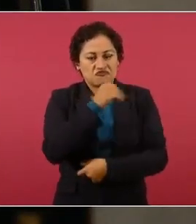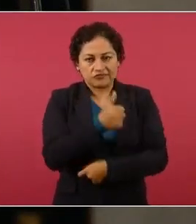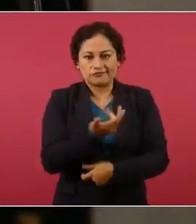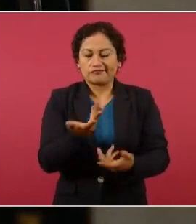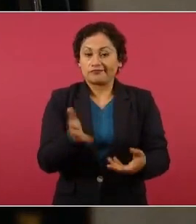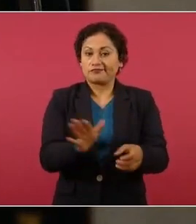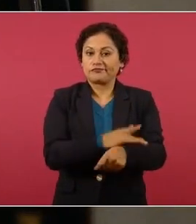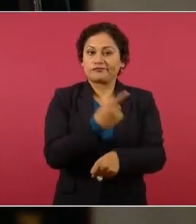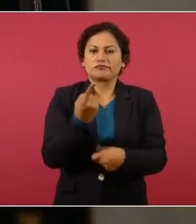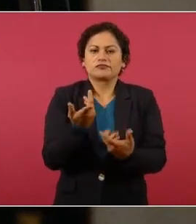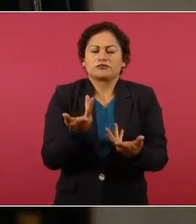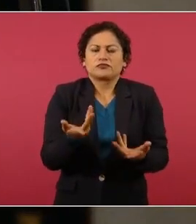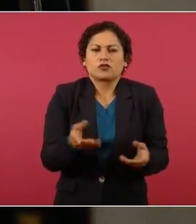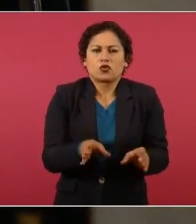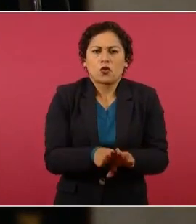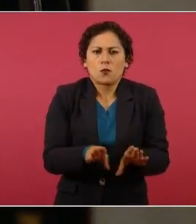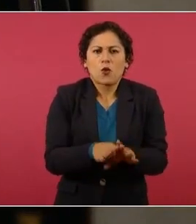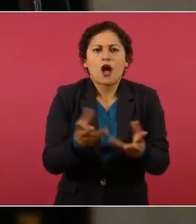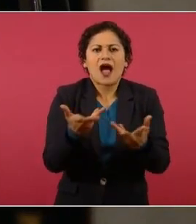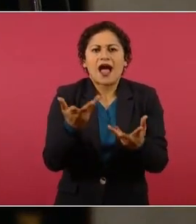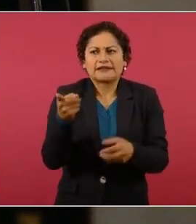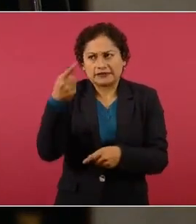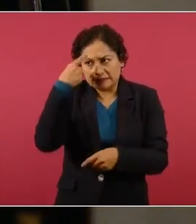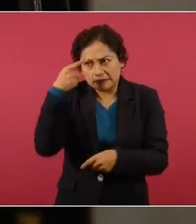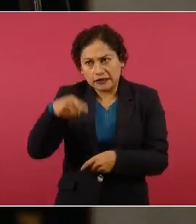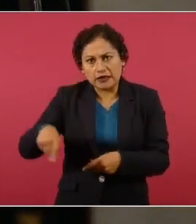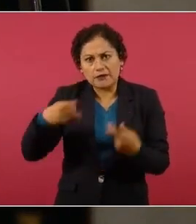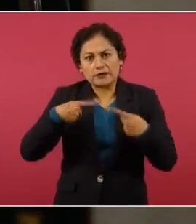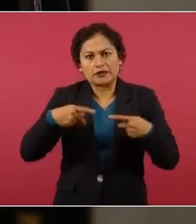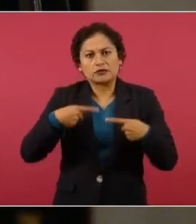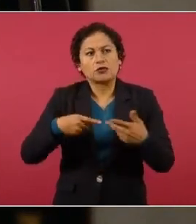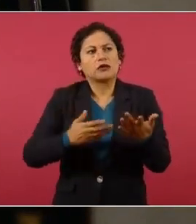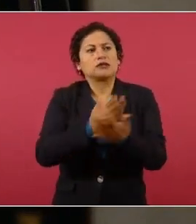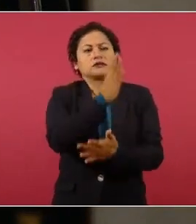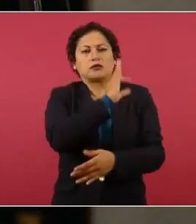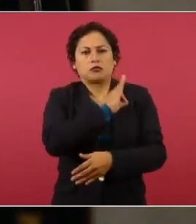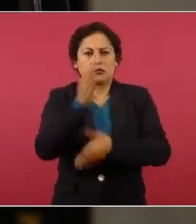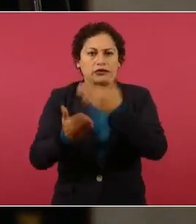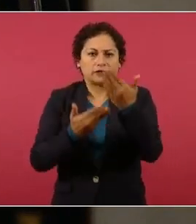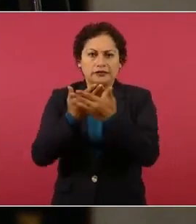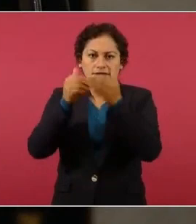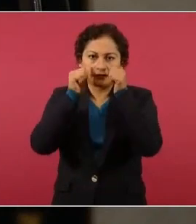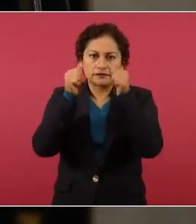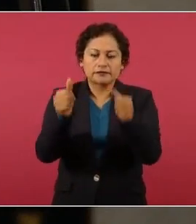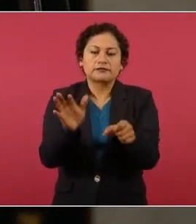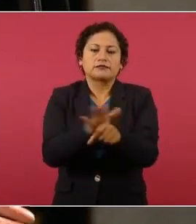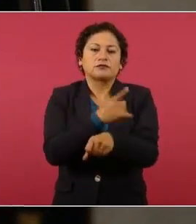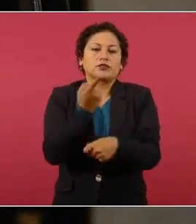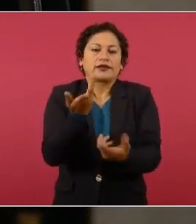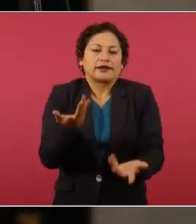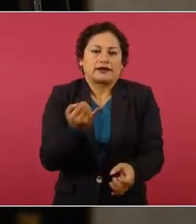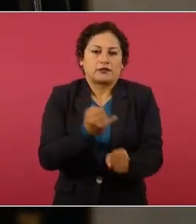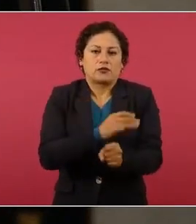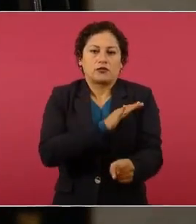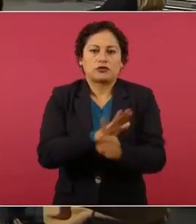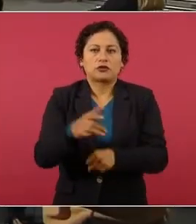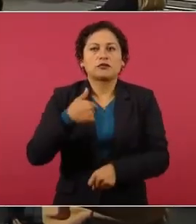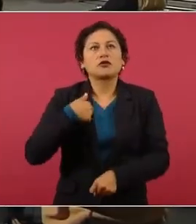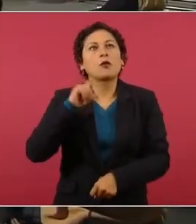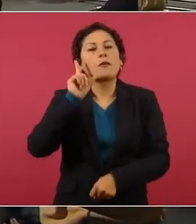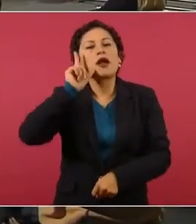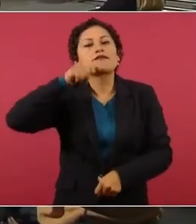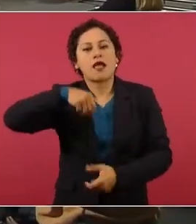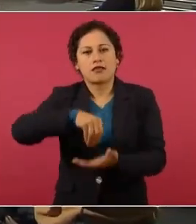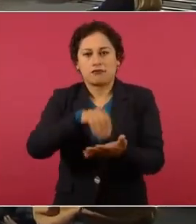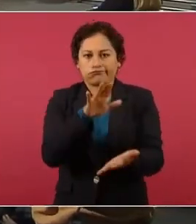tenemos fecha para poder tener alguna enfermedad y la urgencia, la necesidad de la